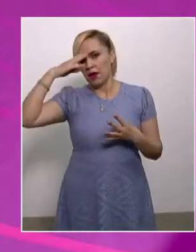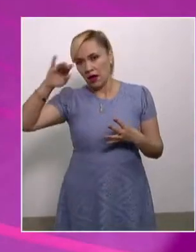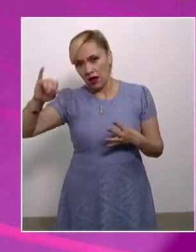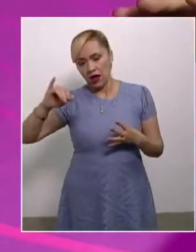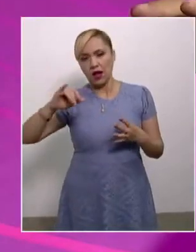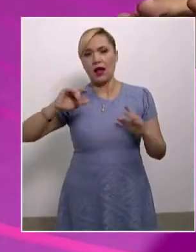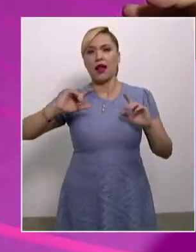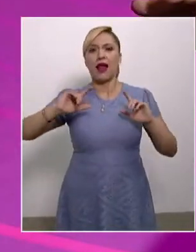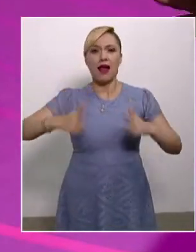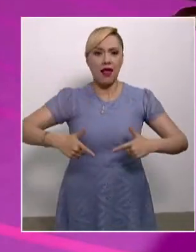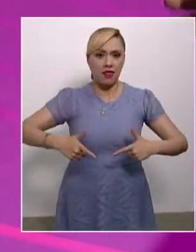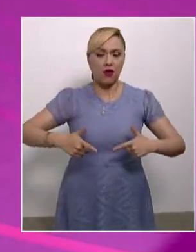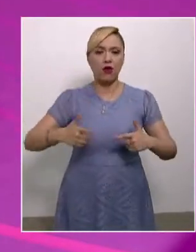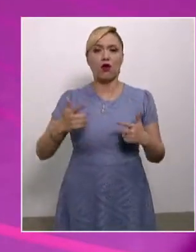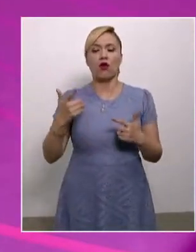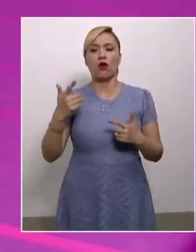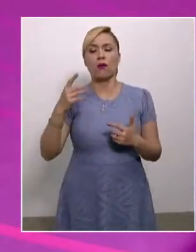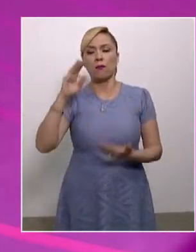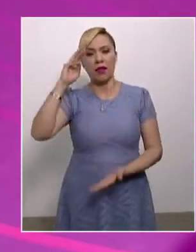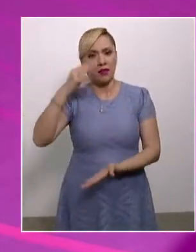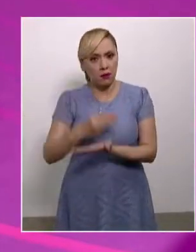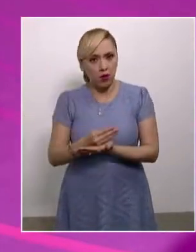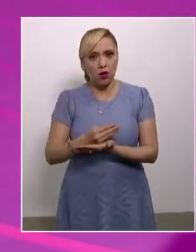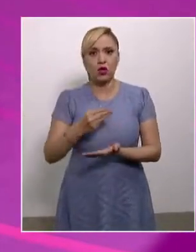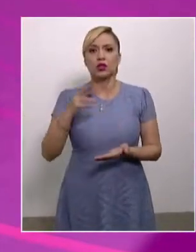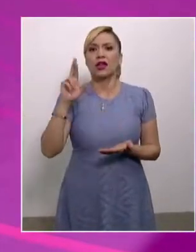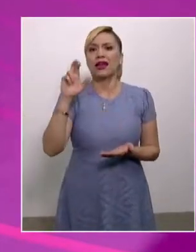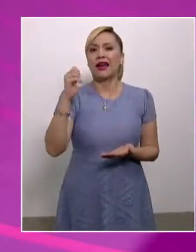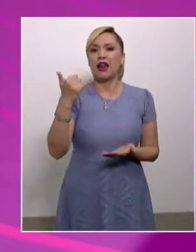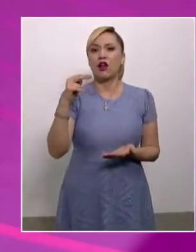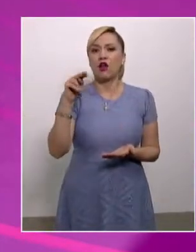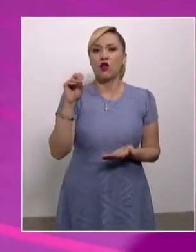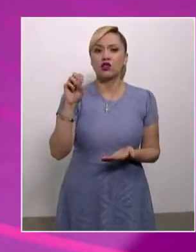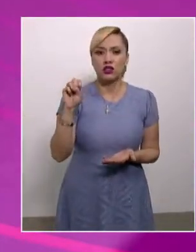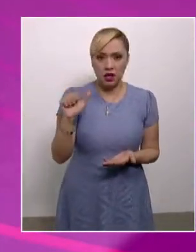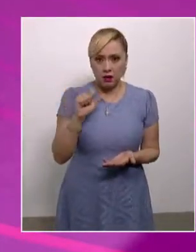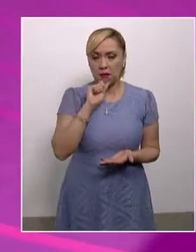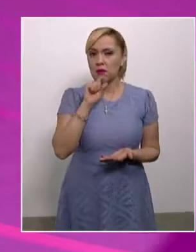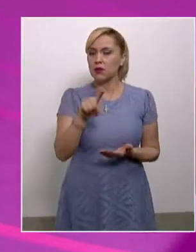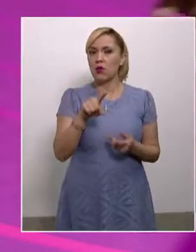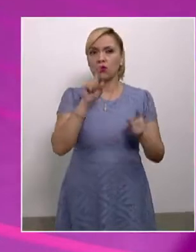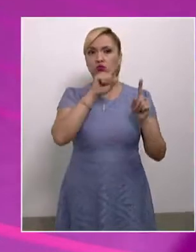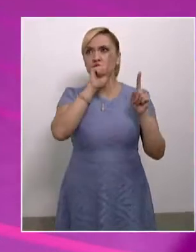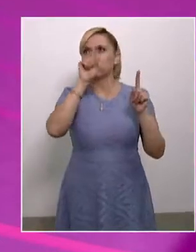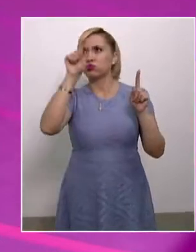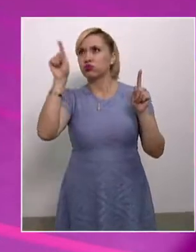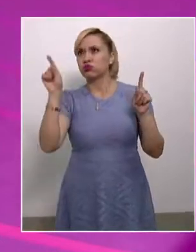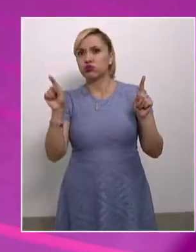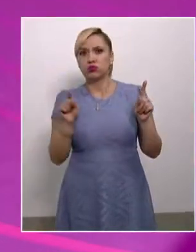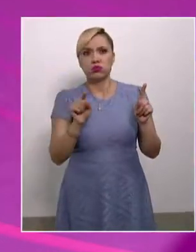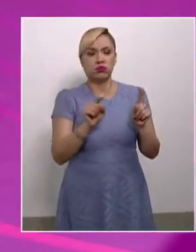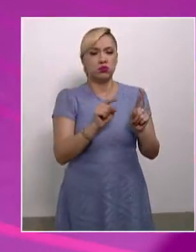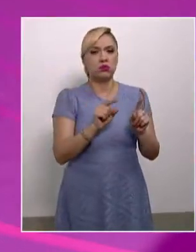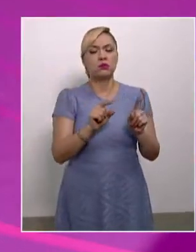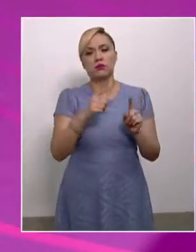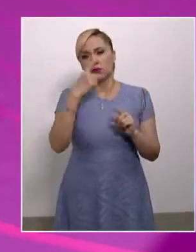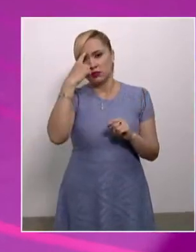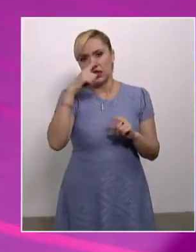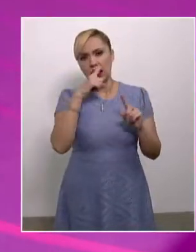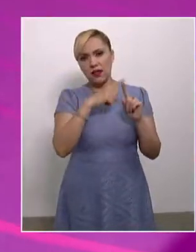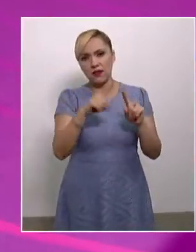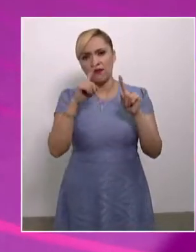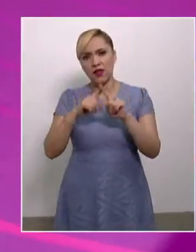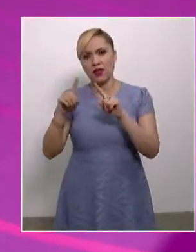gente en Matamoros y gente en Reynosa. Es decir, estamos tratando de poner un poco de equipos que nos están dando información de las